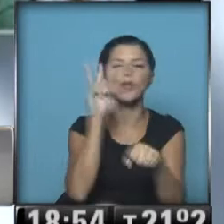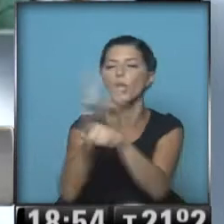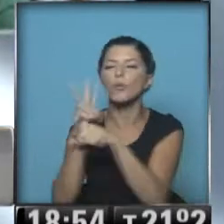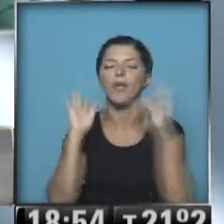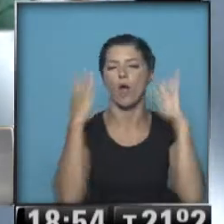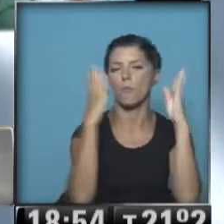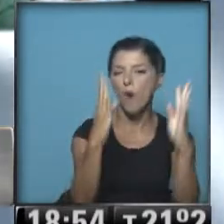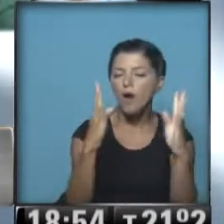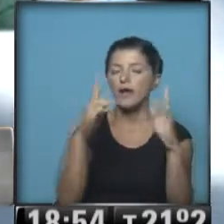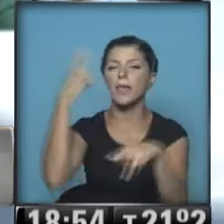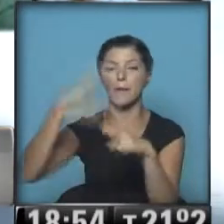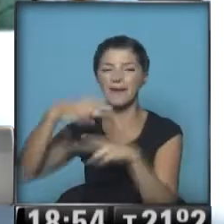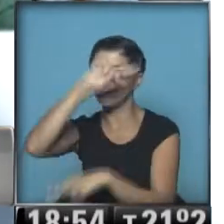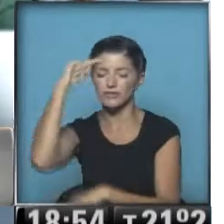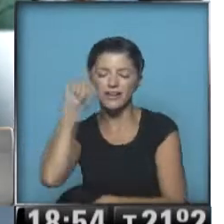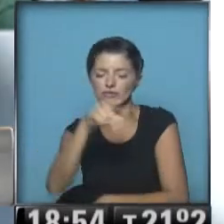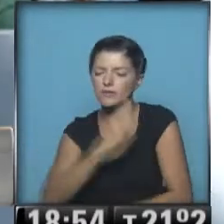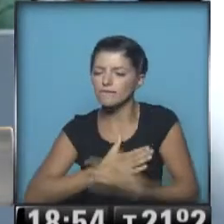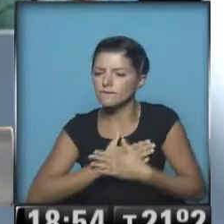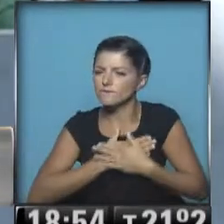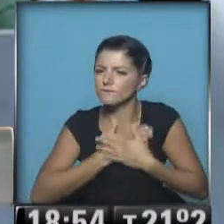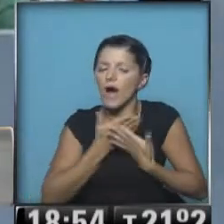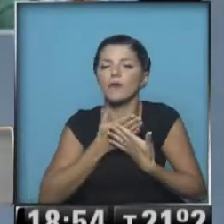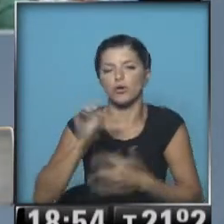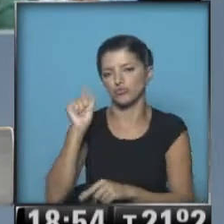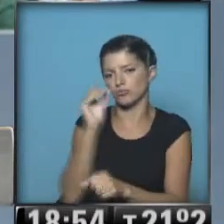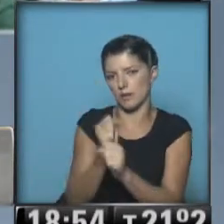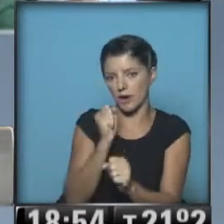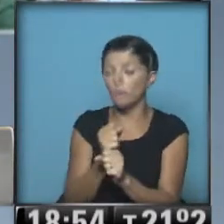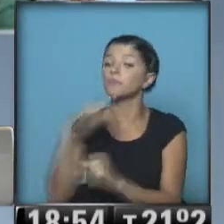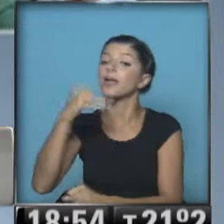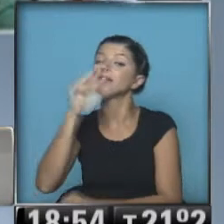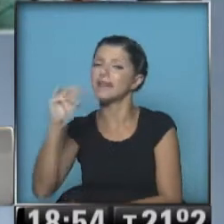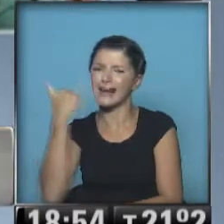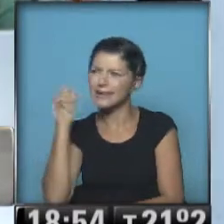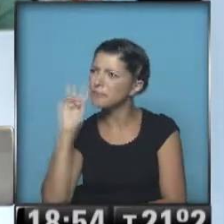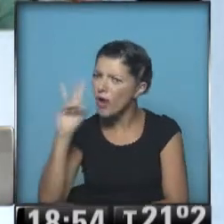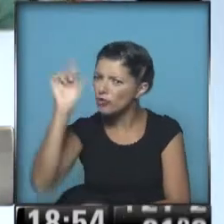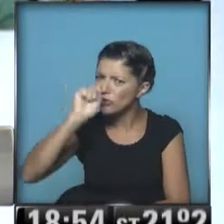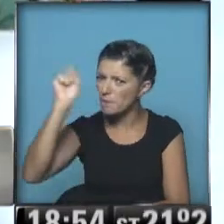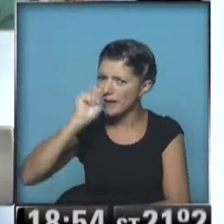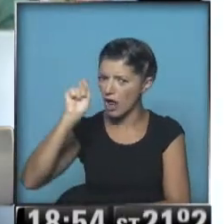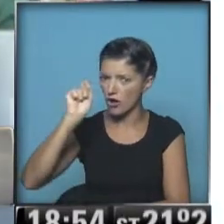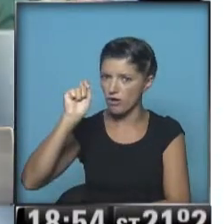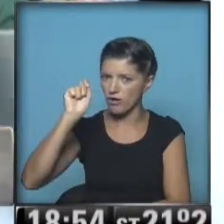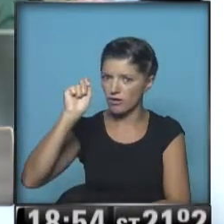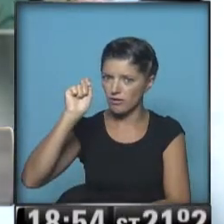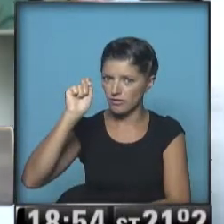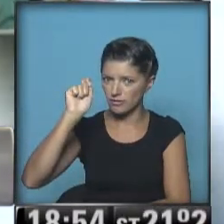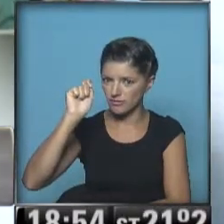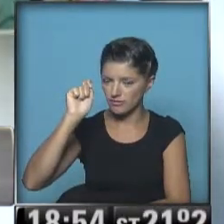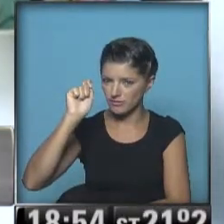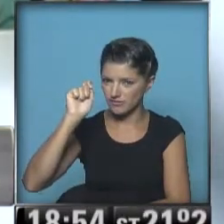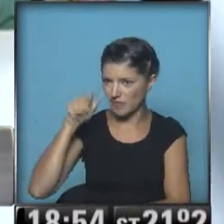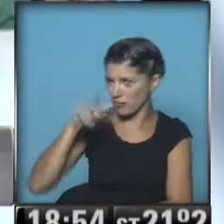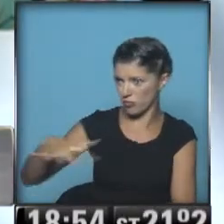gente de Parques Nacionales que aman lo que hacen. Bueno, Charlie, te veo con un sombrero muy, muy panameño,